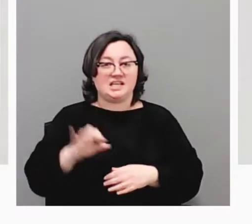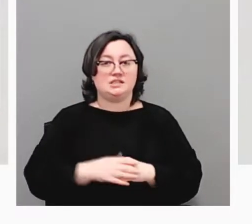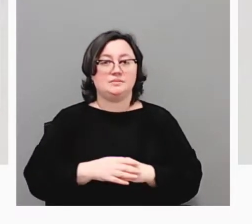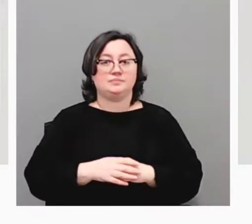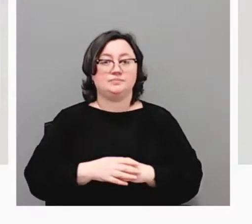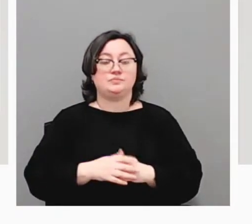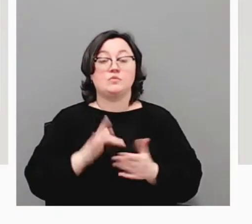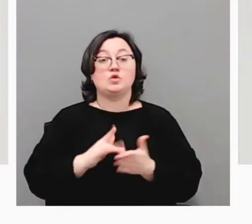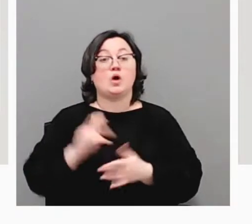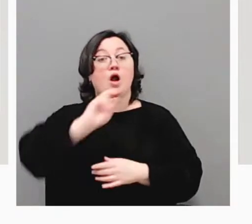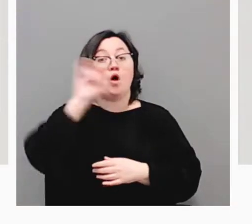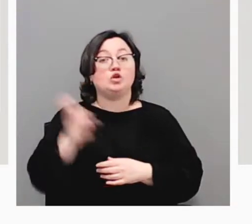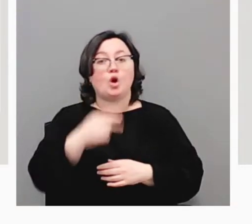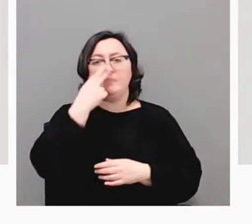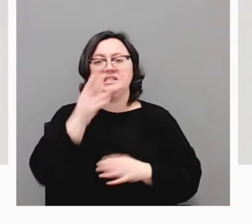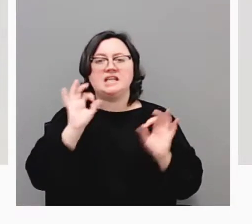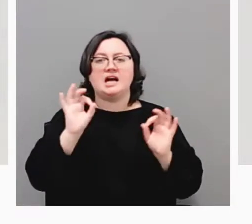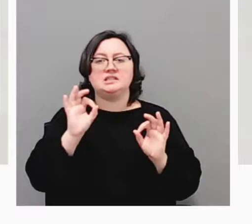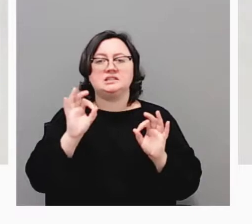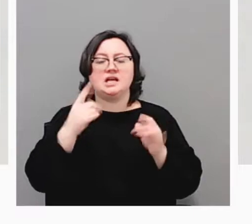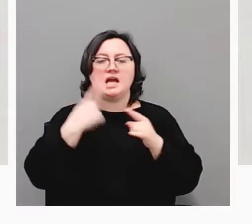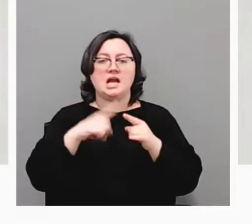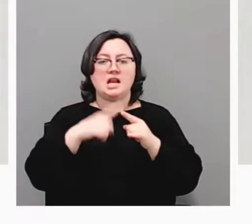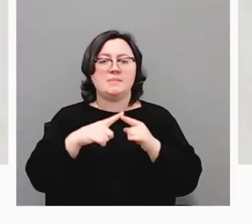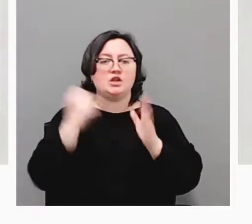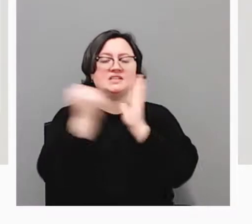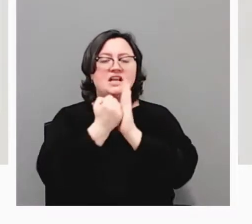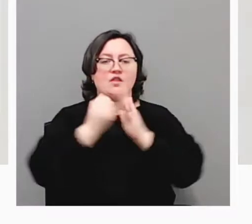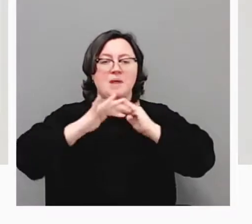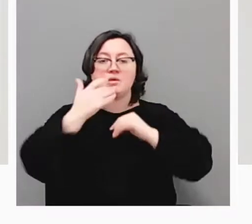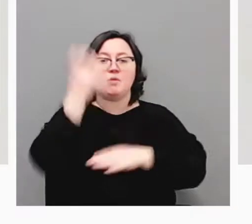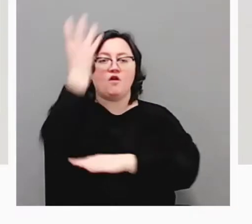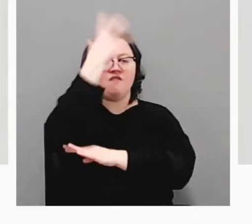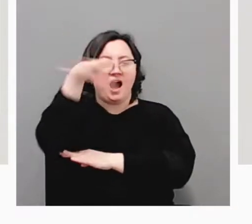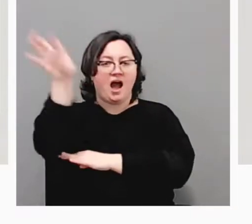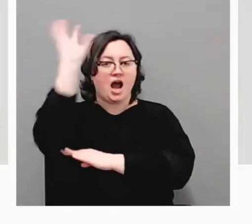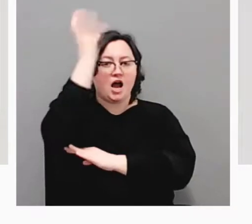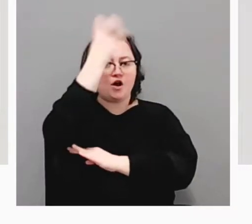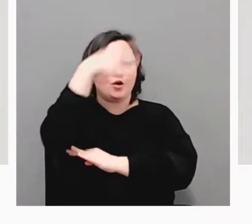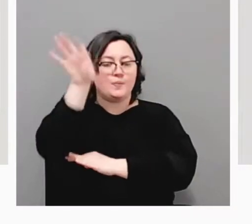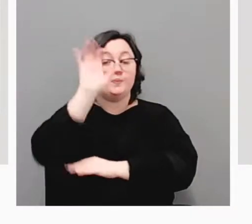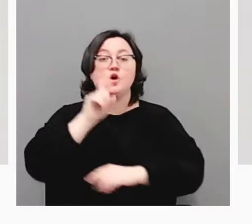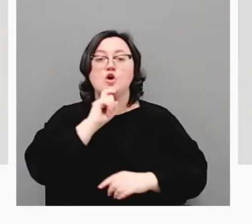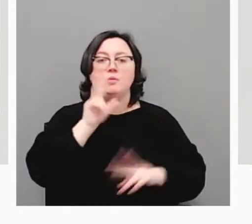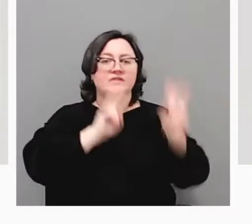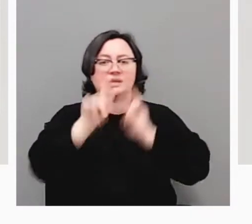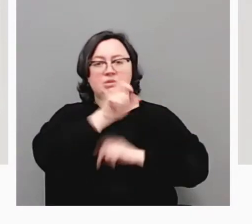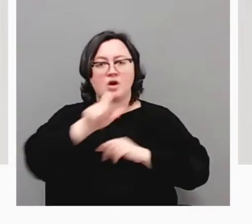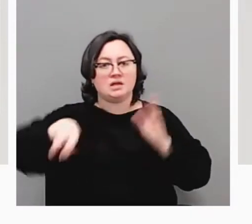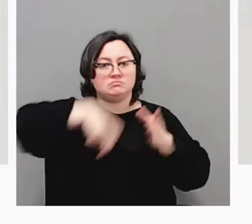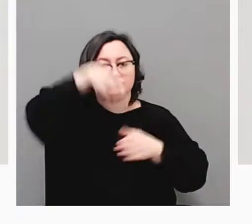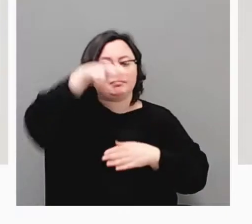o también la visita a elementos de señalización marítima como son los faros, ¿no? Organizar visitas para que la gente pueda conocer